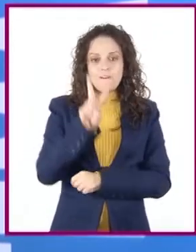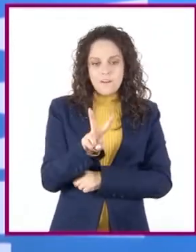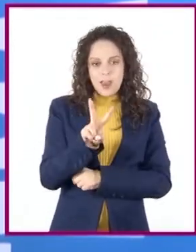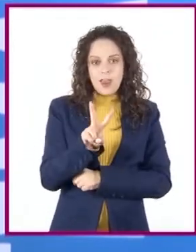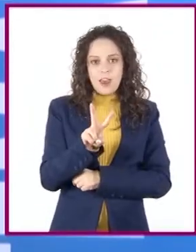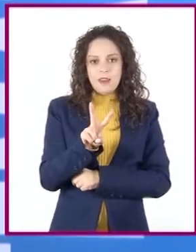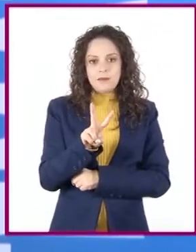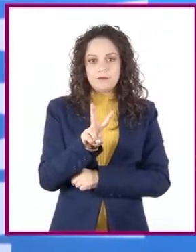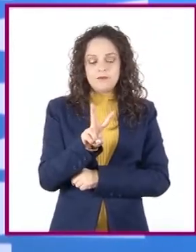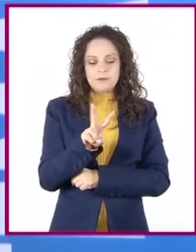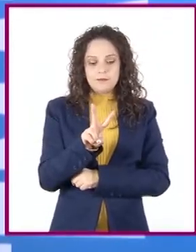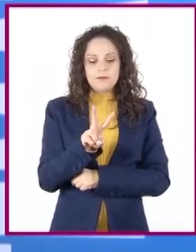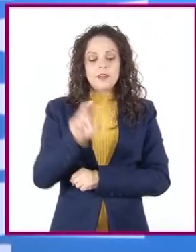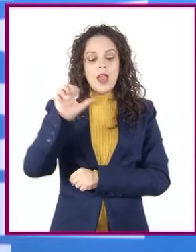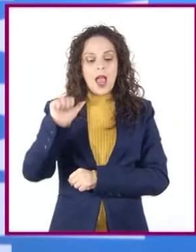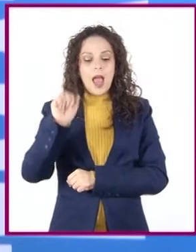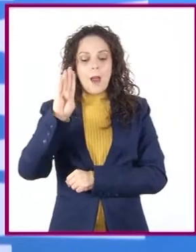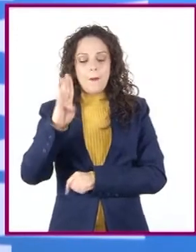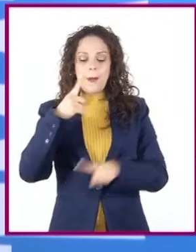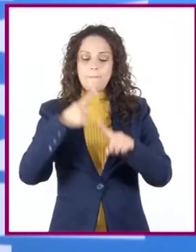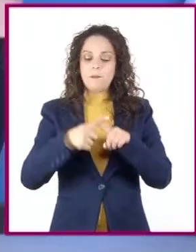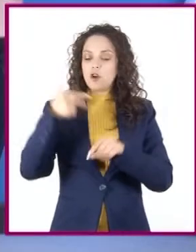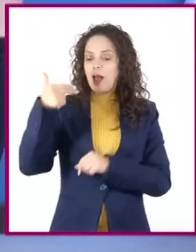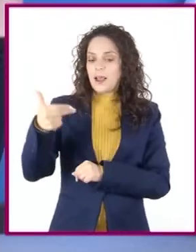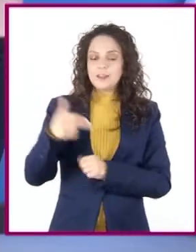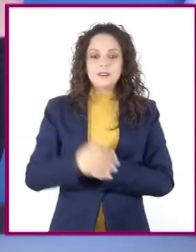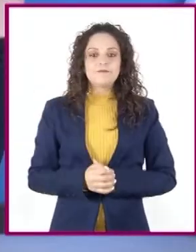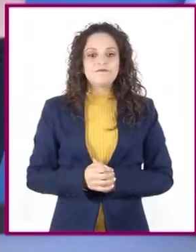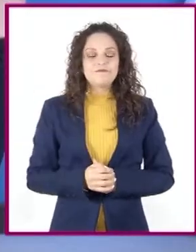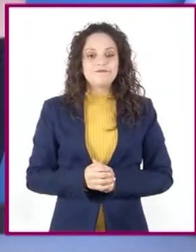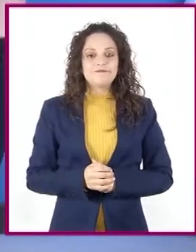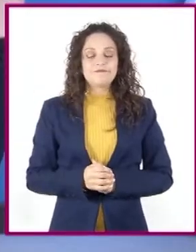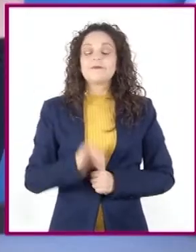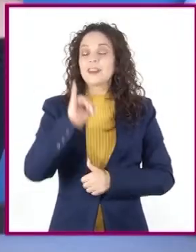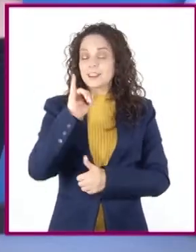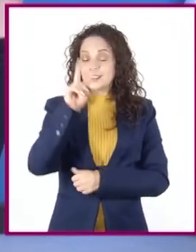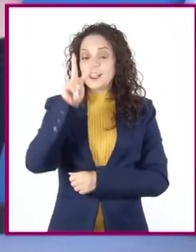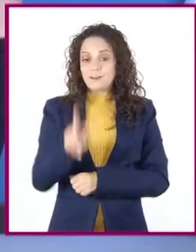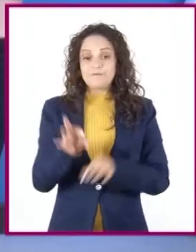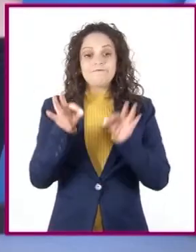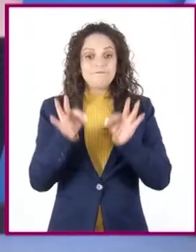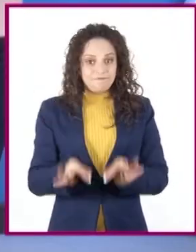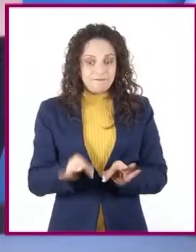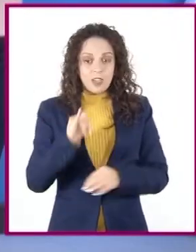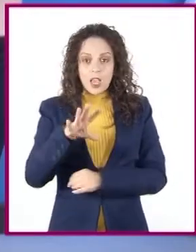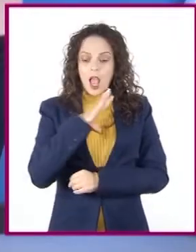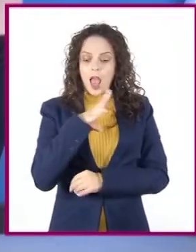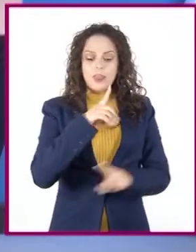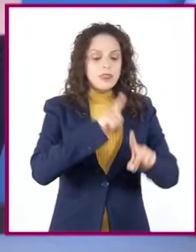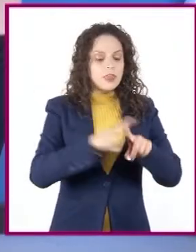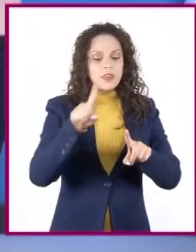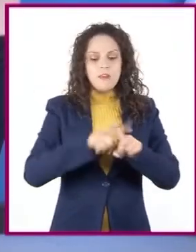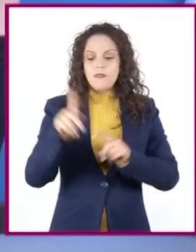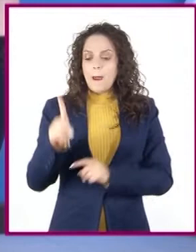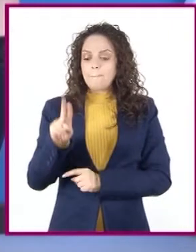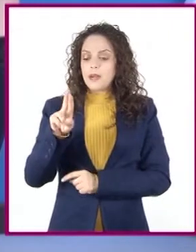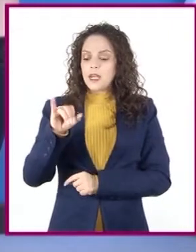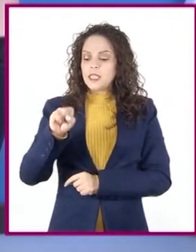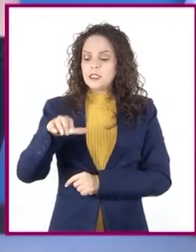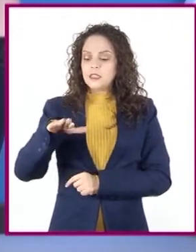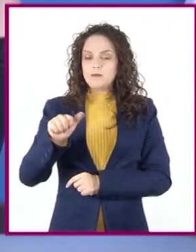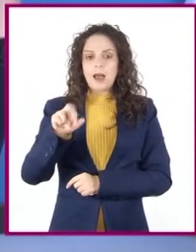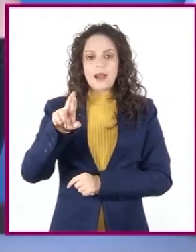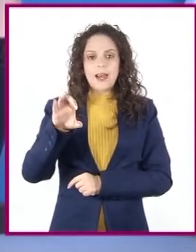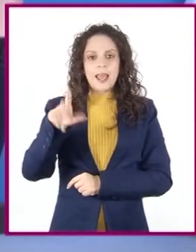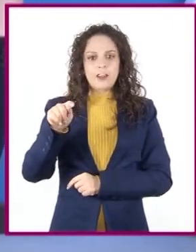igual a área de la base por la altura. Es correcto, y existen diferentes prismas rectos dependiendo de